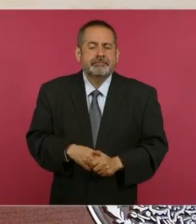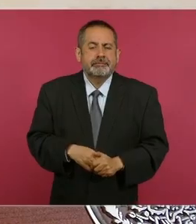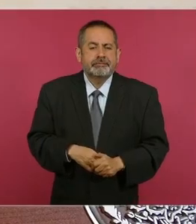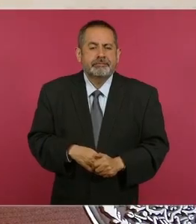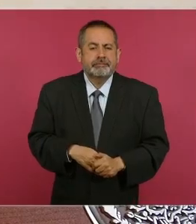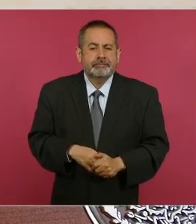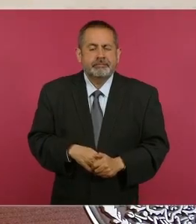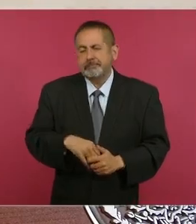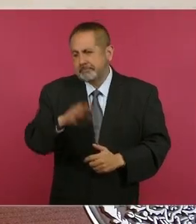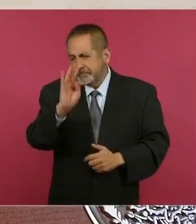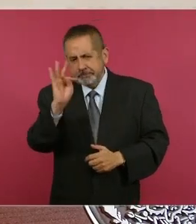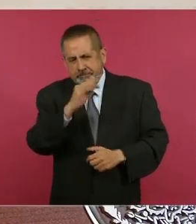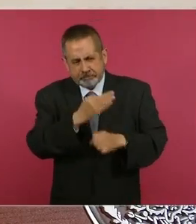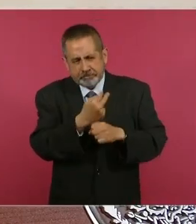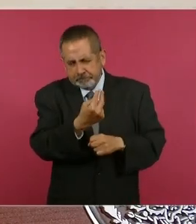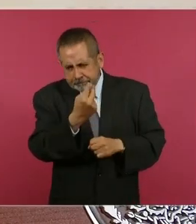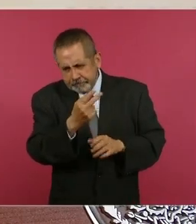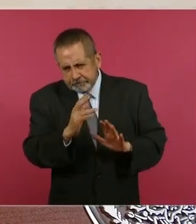A lo mejor